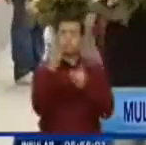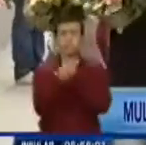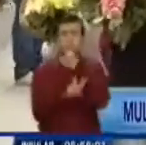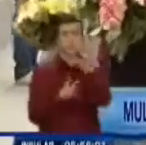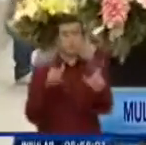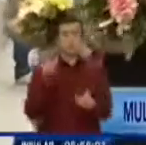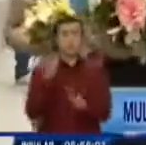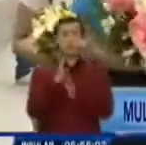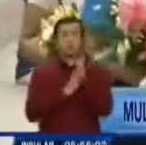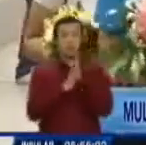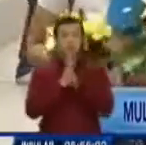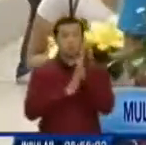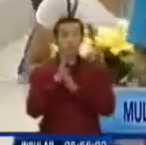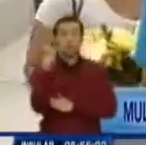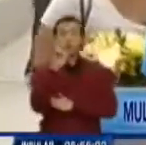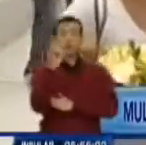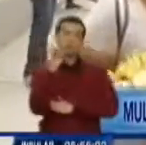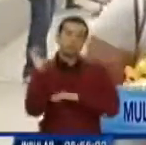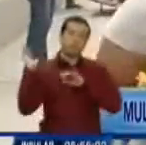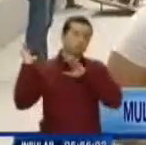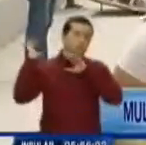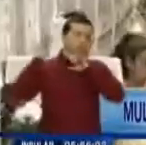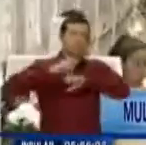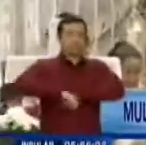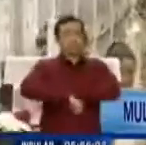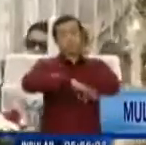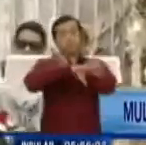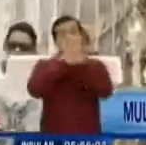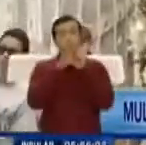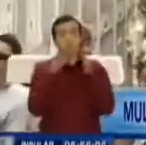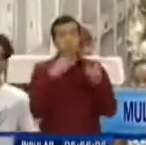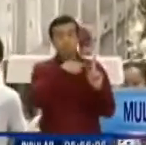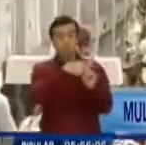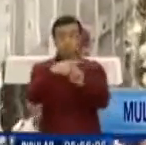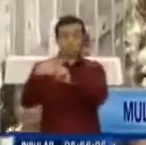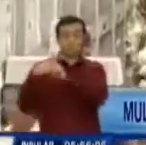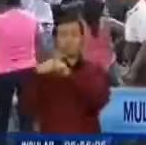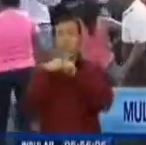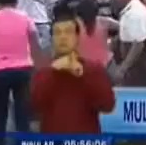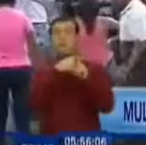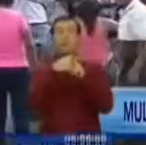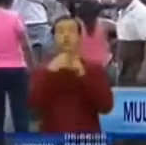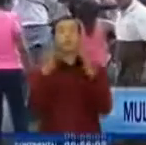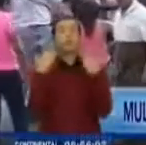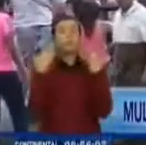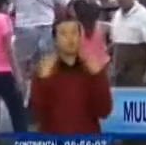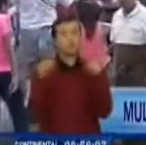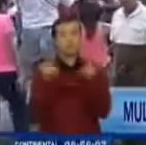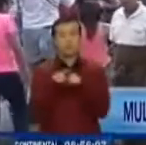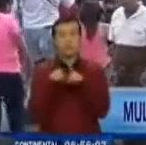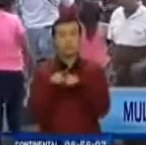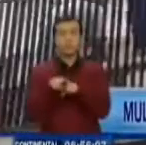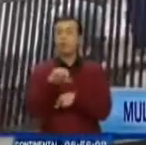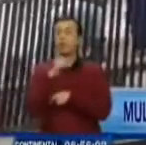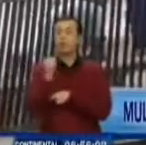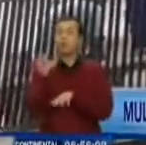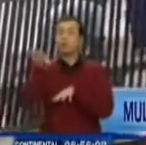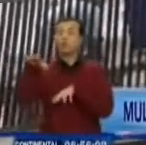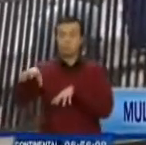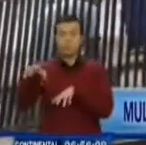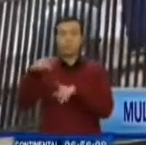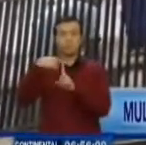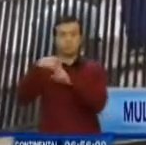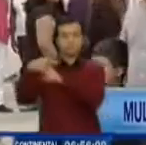no desaprovecharon este lunes para llegar desde muy temprano al Cementerio General de Guayaquil, así como al del Batallón del Suburbio, sitios